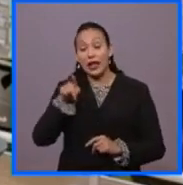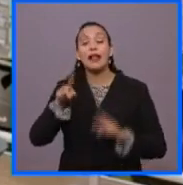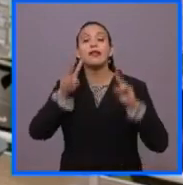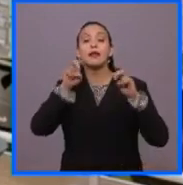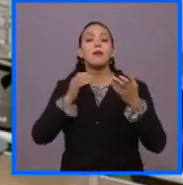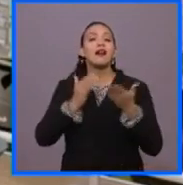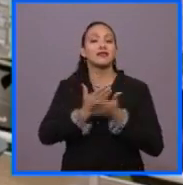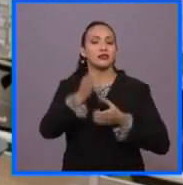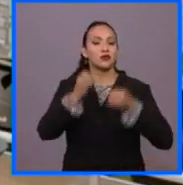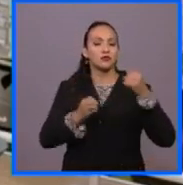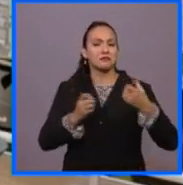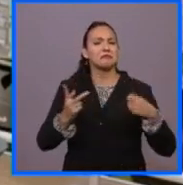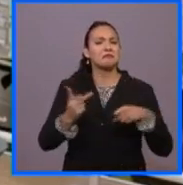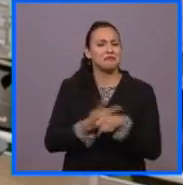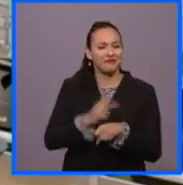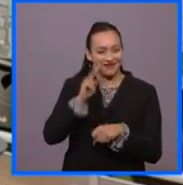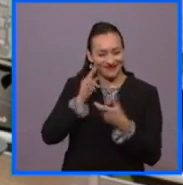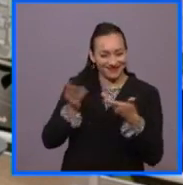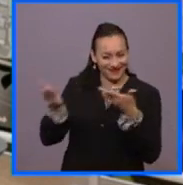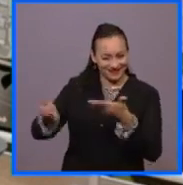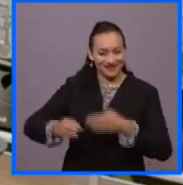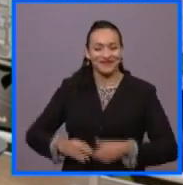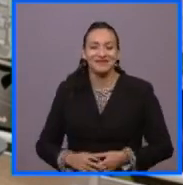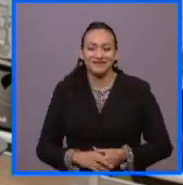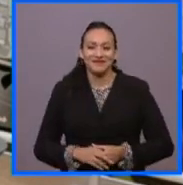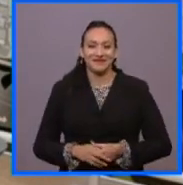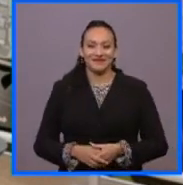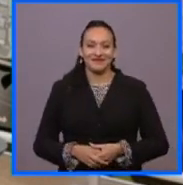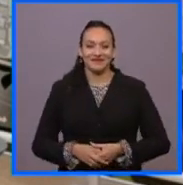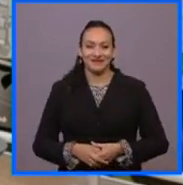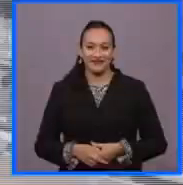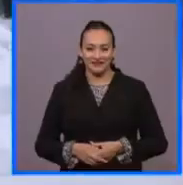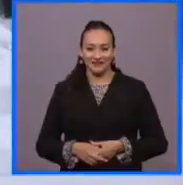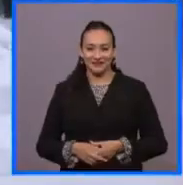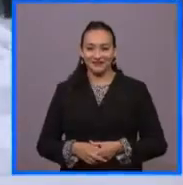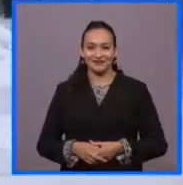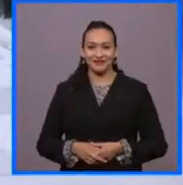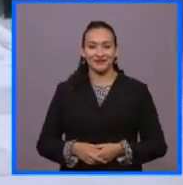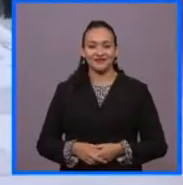la justicia. ¿Qué nos tienes, Juan Carlos? Adelante con tu reporte.